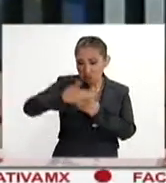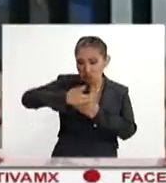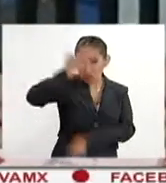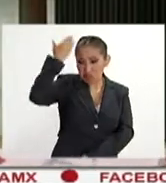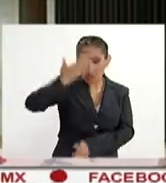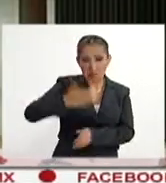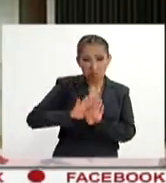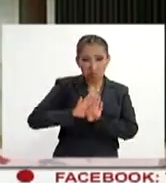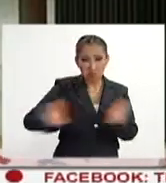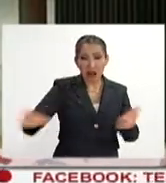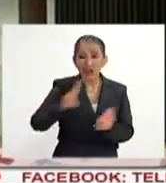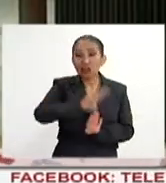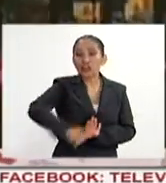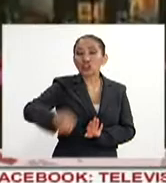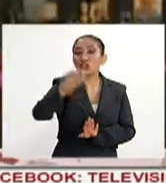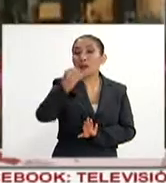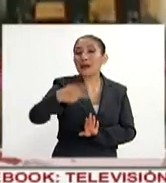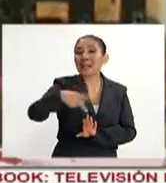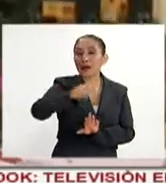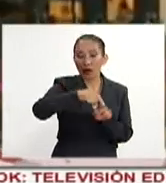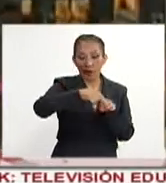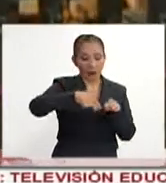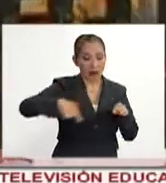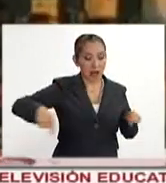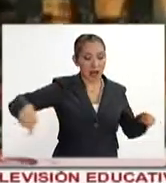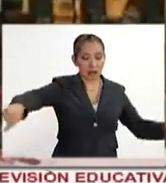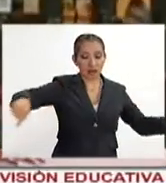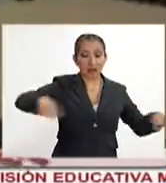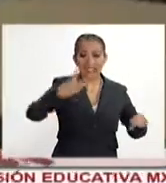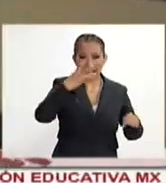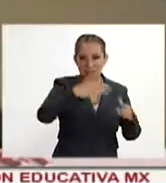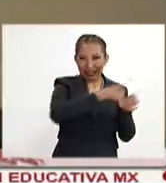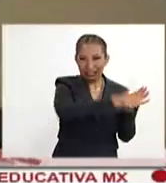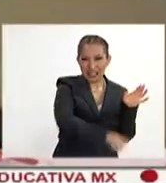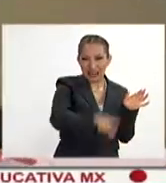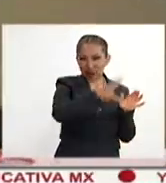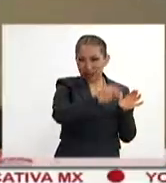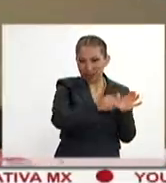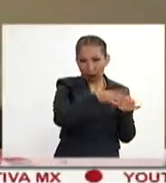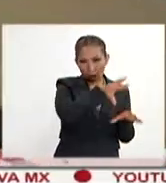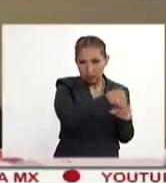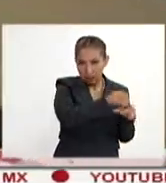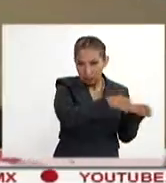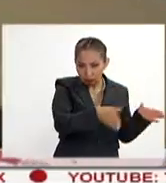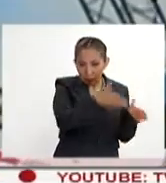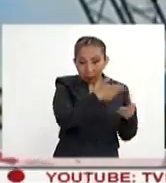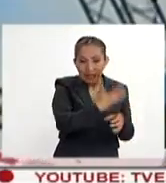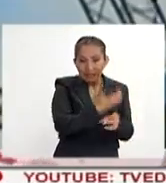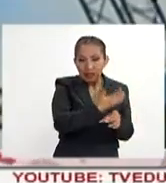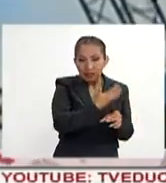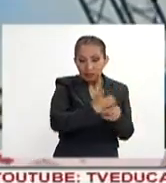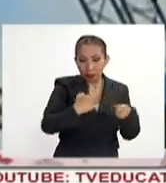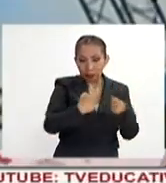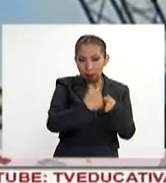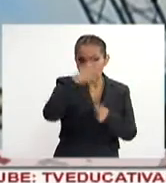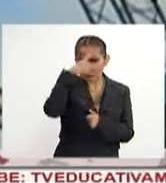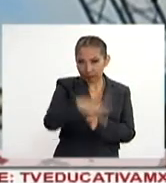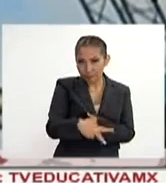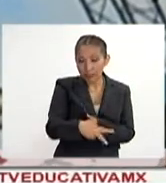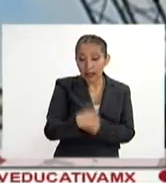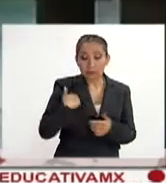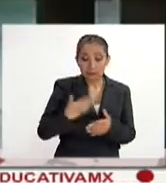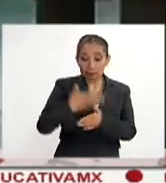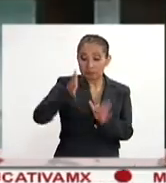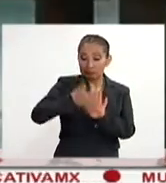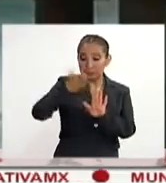barrera física en 209 kilómetros de los 3.180 que separan a Estados Unidos de México. El